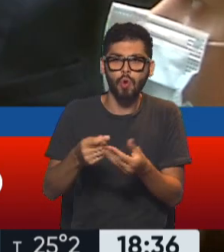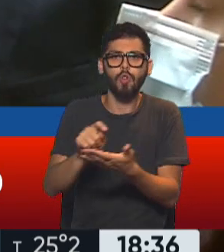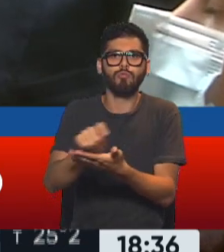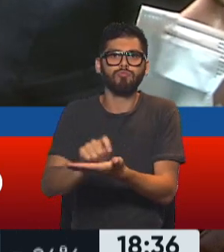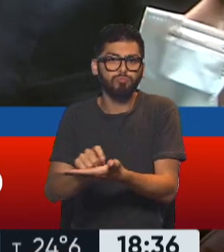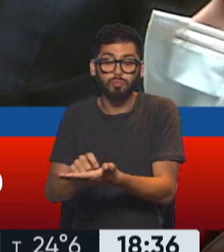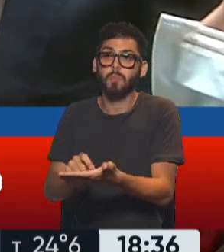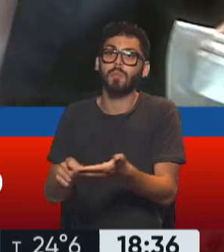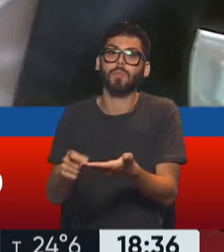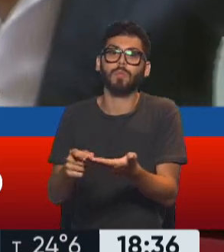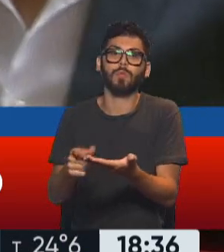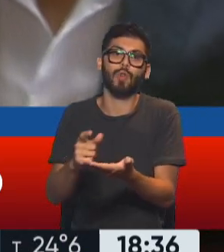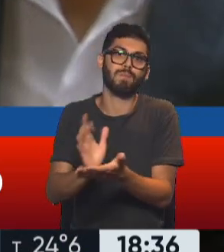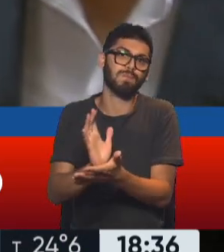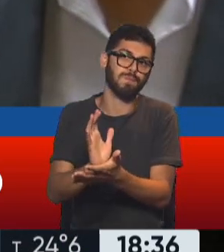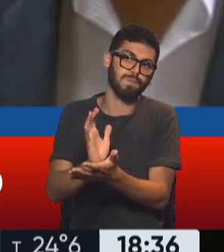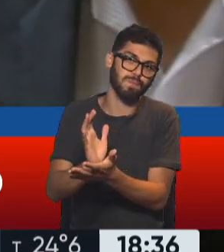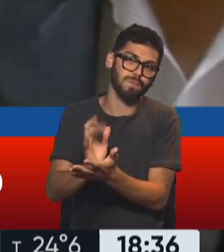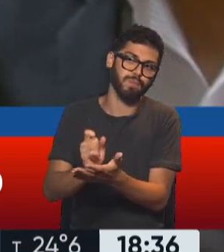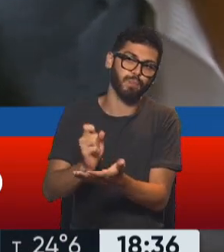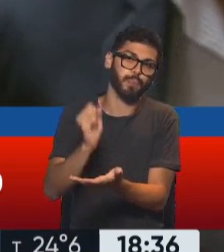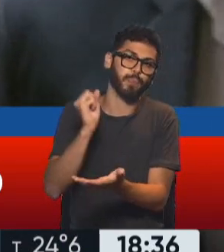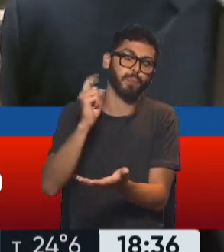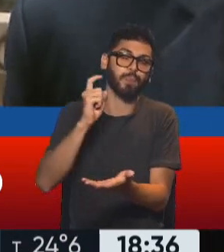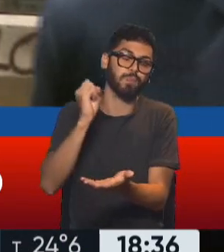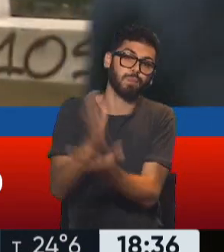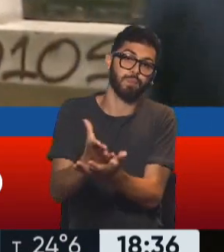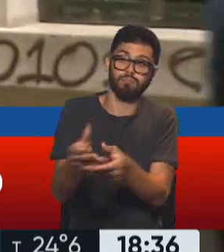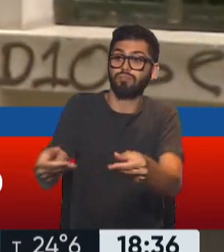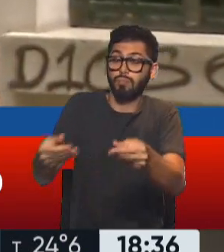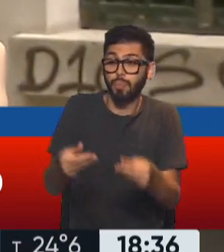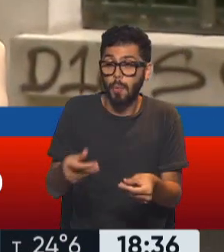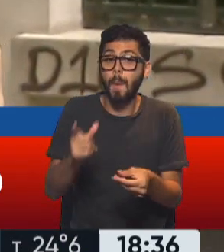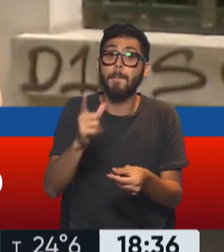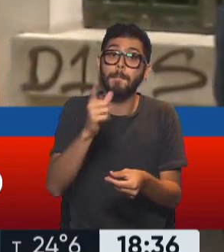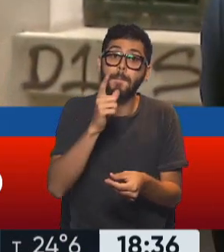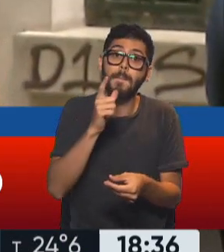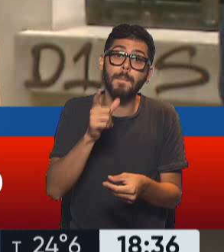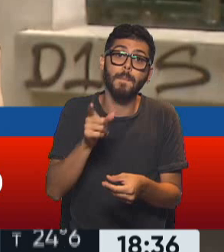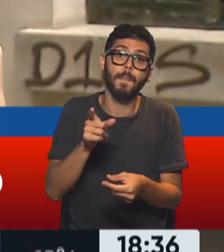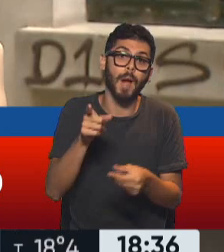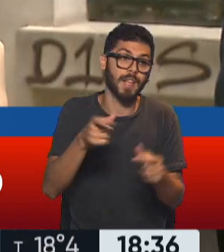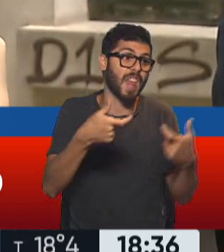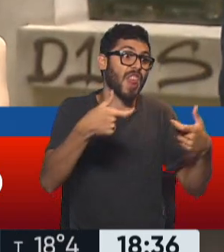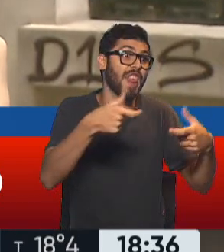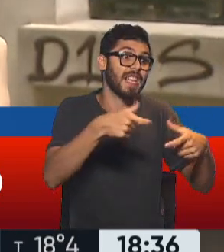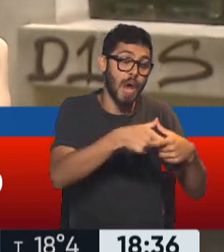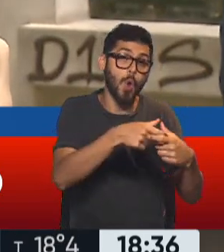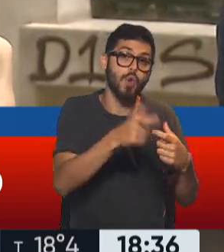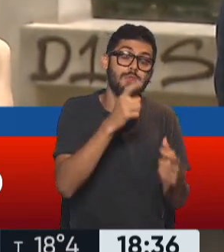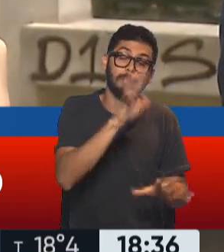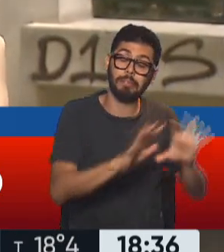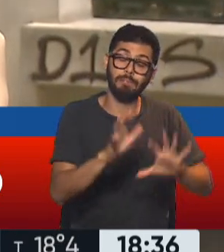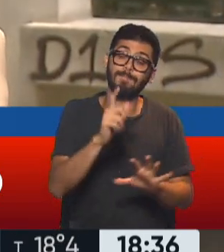y que estarían corroborando un accionar muy premeditado y dirigido a esa reunión en particular,